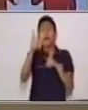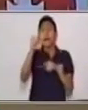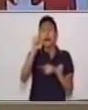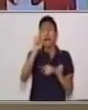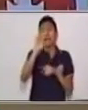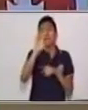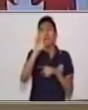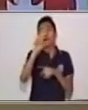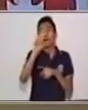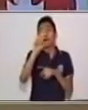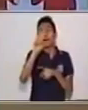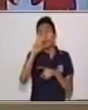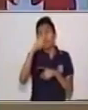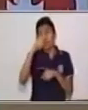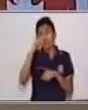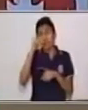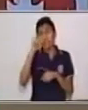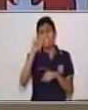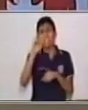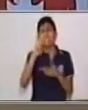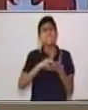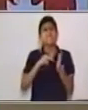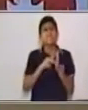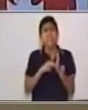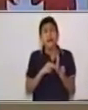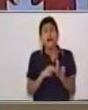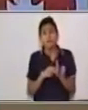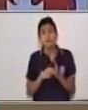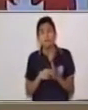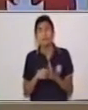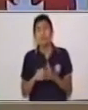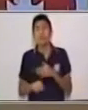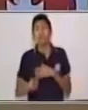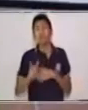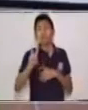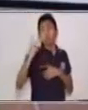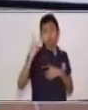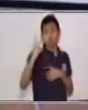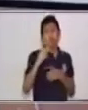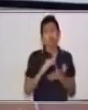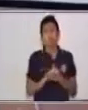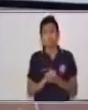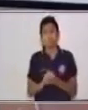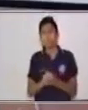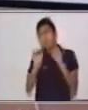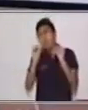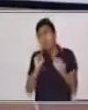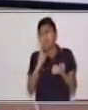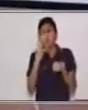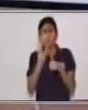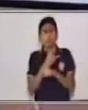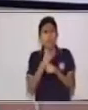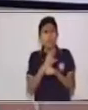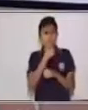a demostrar una contraposición de los dos segmentos unidos. Puede utilizar usted para determinar